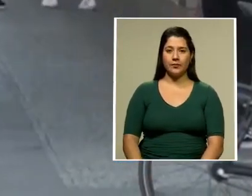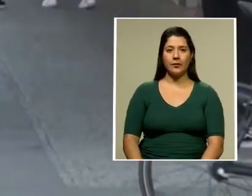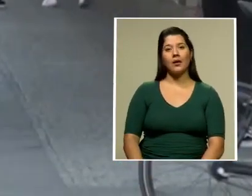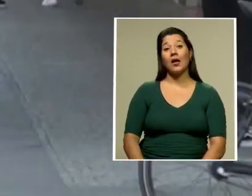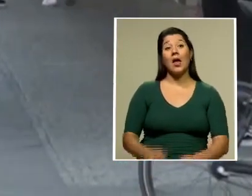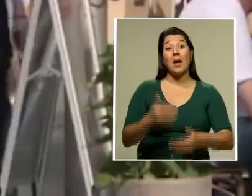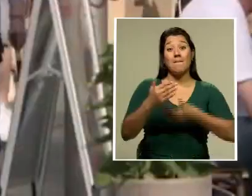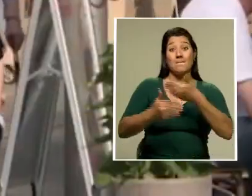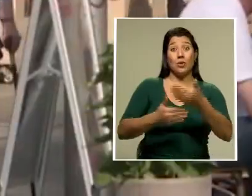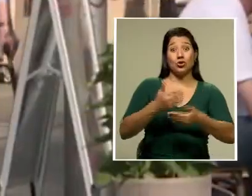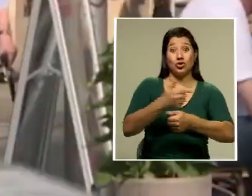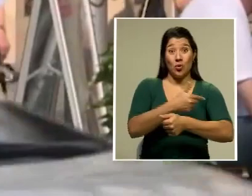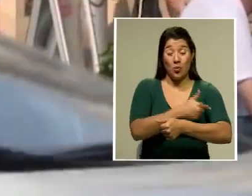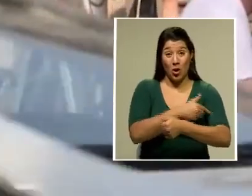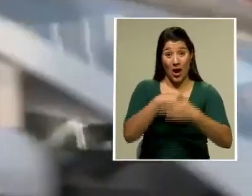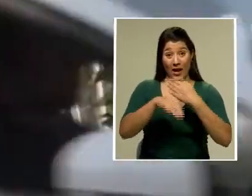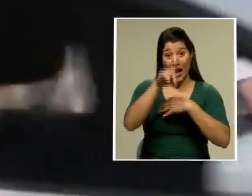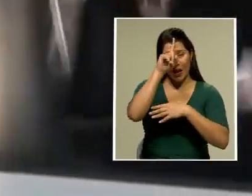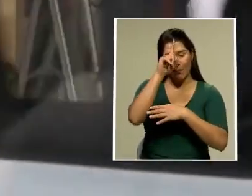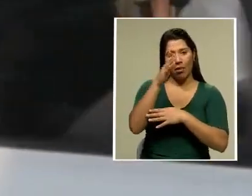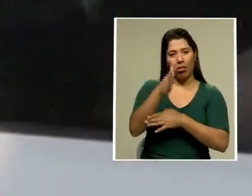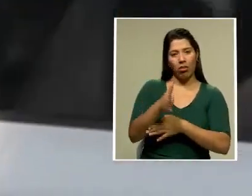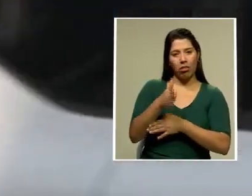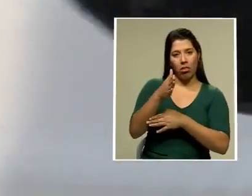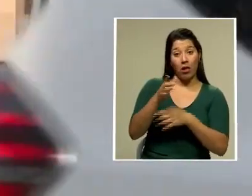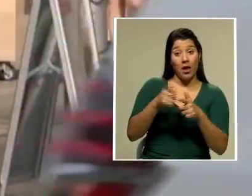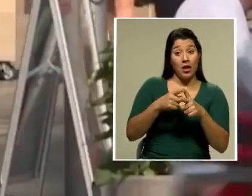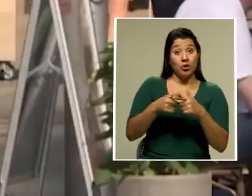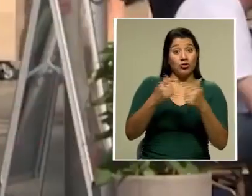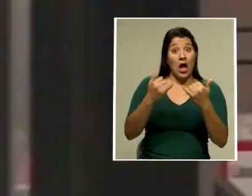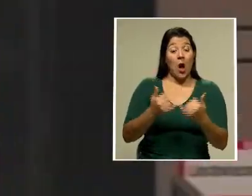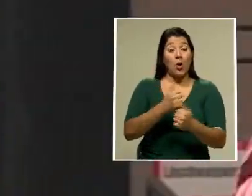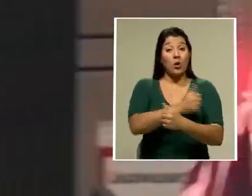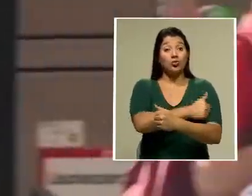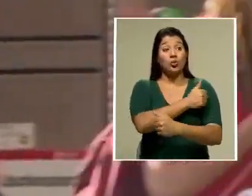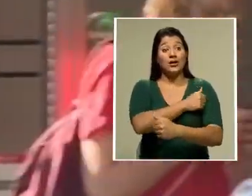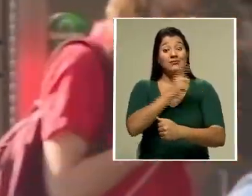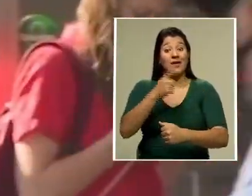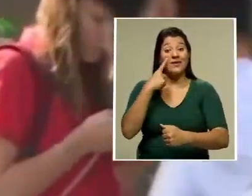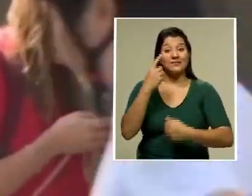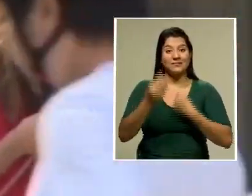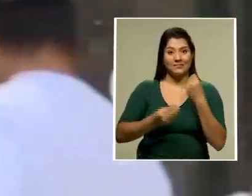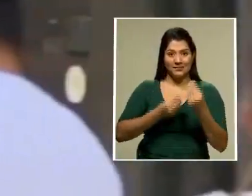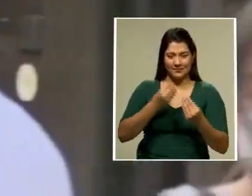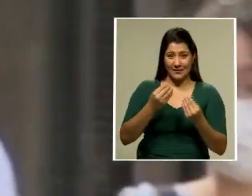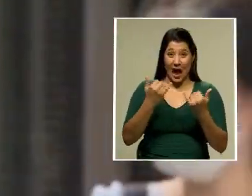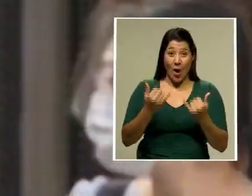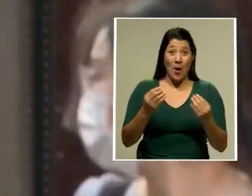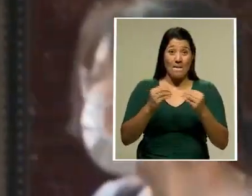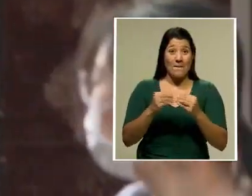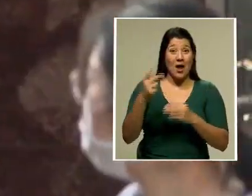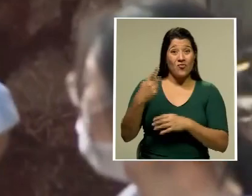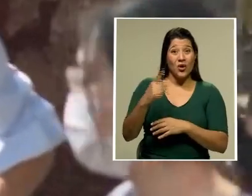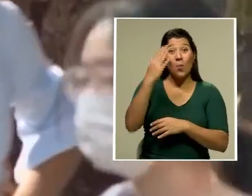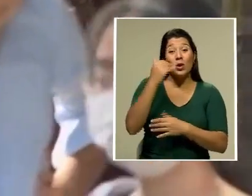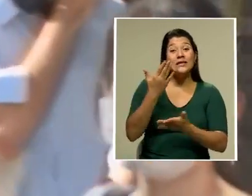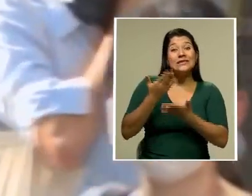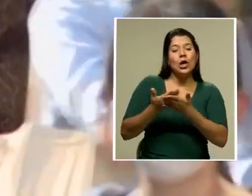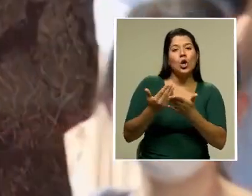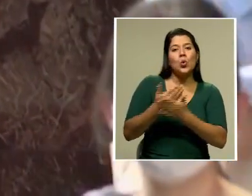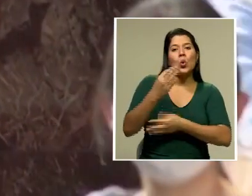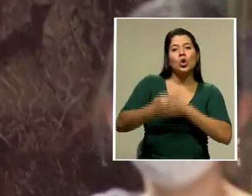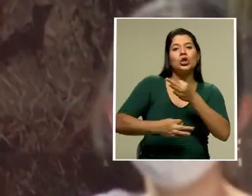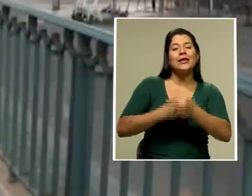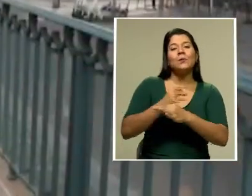del ritmo de vacunación en Alemania está obligando a actuar a las autoridades. El riesgo es mayor, además, con la variante Delta del